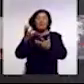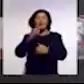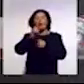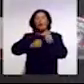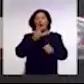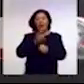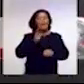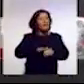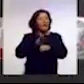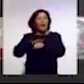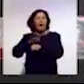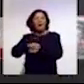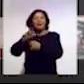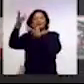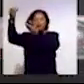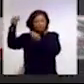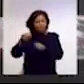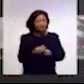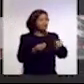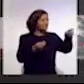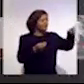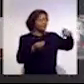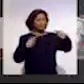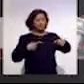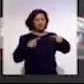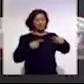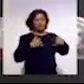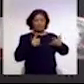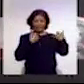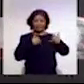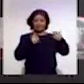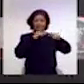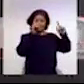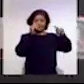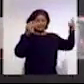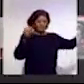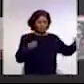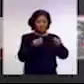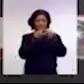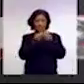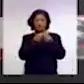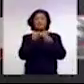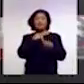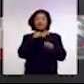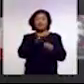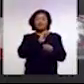y los acerca a nuestros jóvenes las carteras y nos permite darles visibilidad